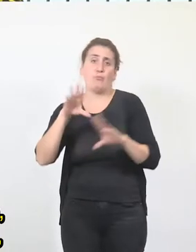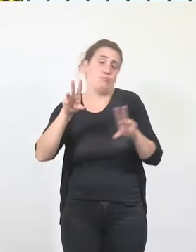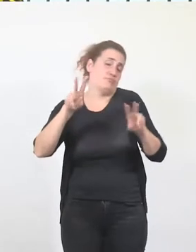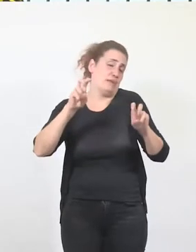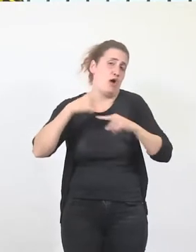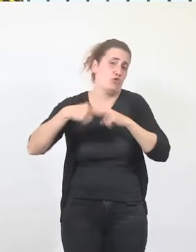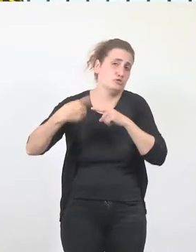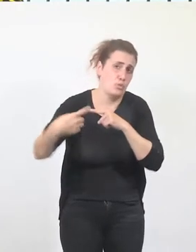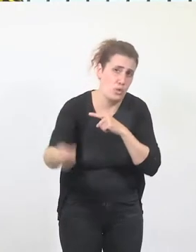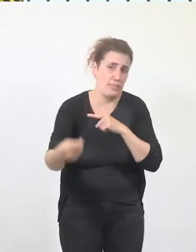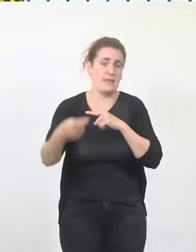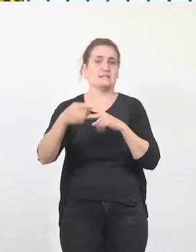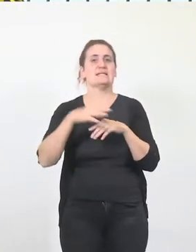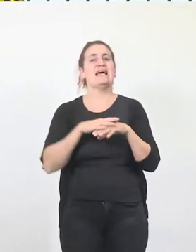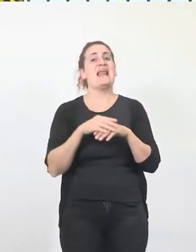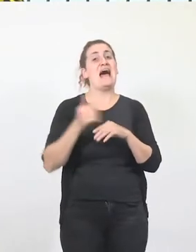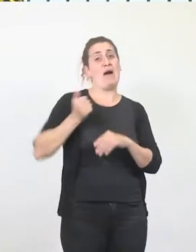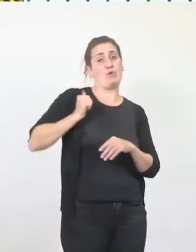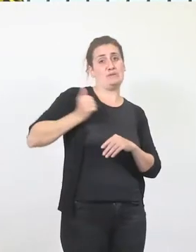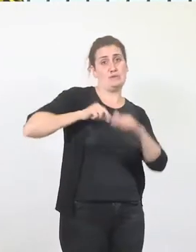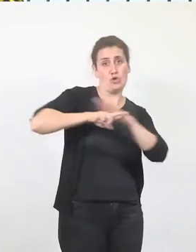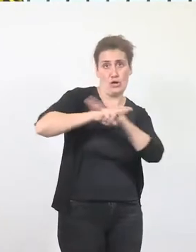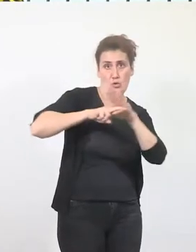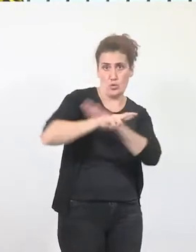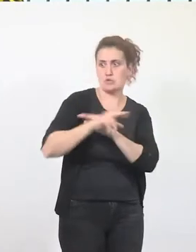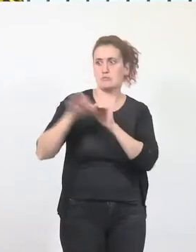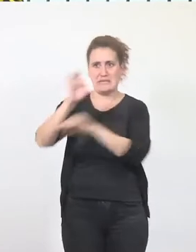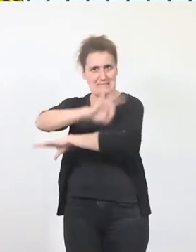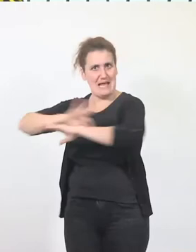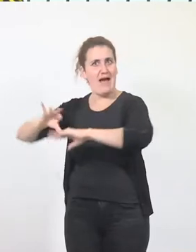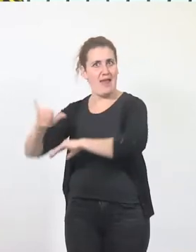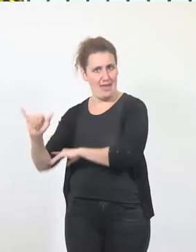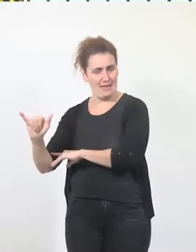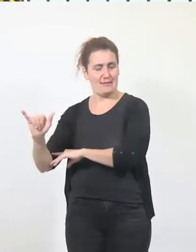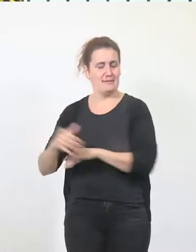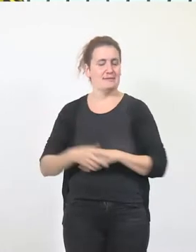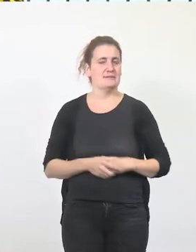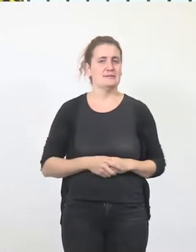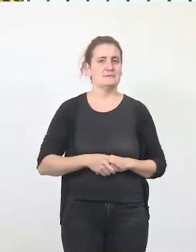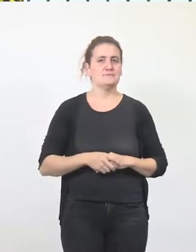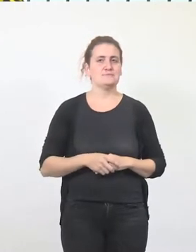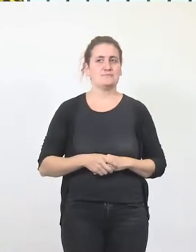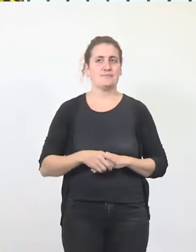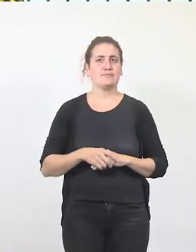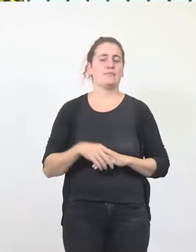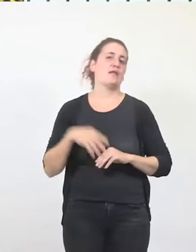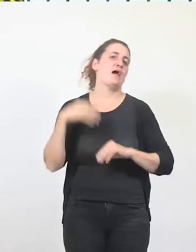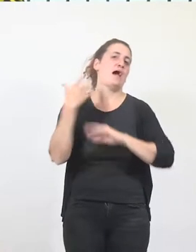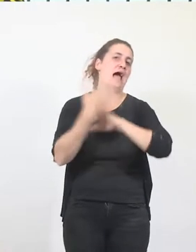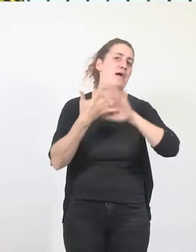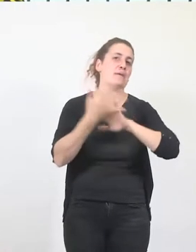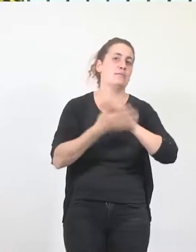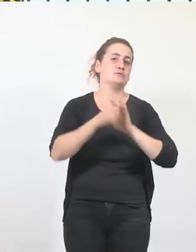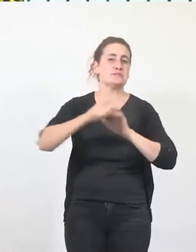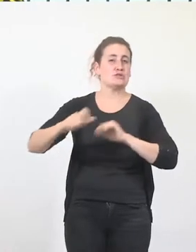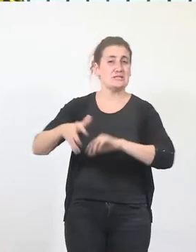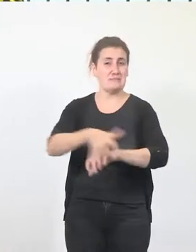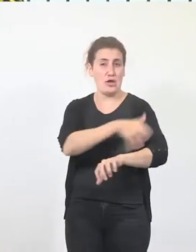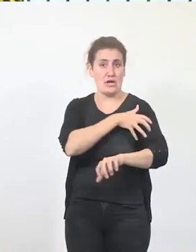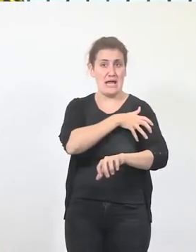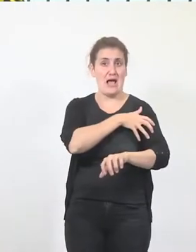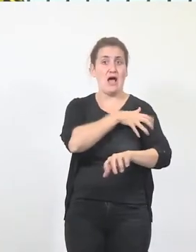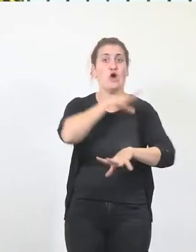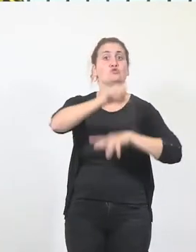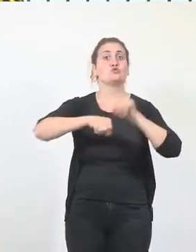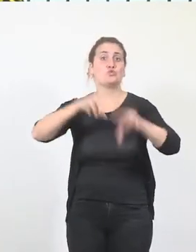ilegal, es el aprovechamiento de los recursos que tiene el Sáhara, ¿no? Podemos hablar desde que la mayoría de la gente que vaya al